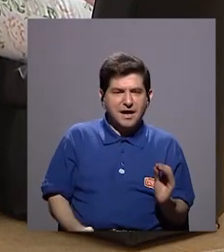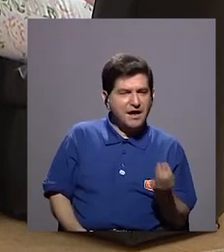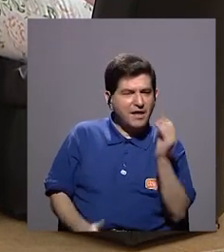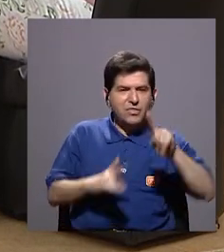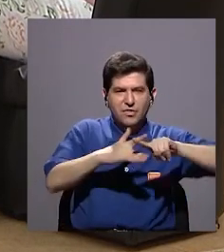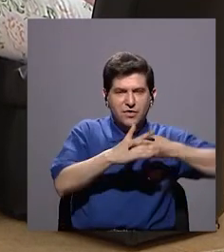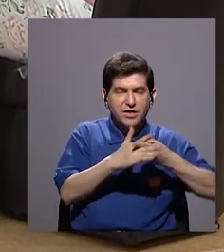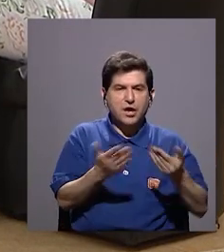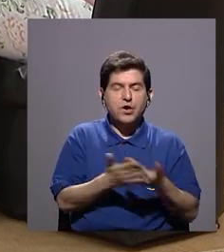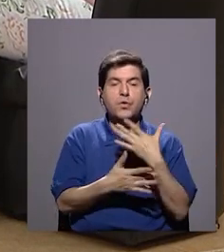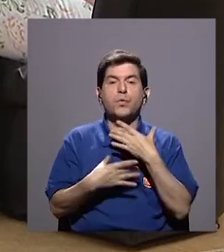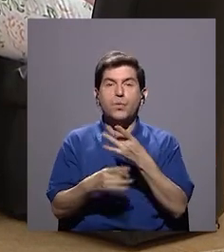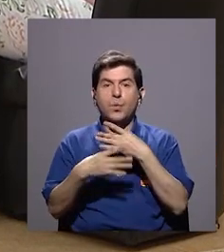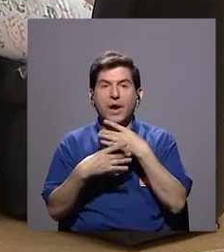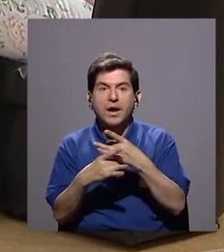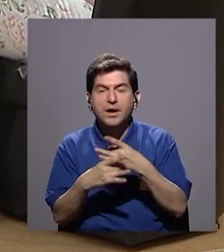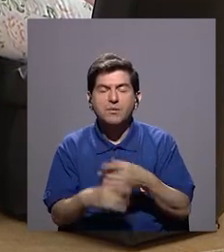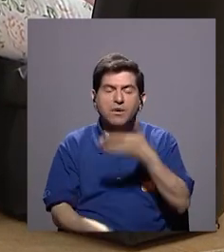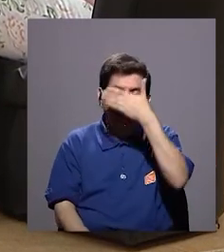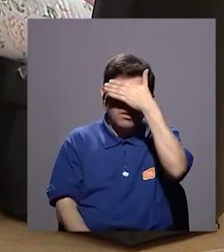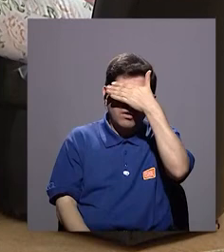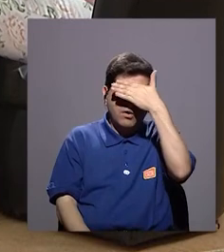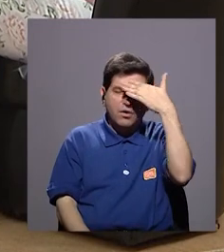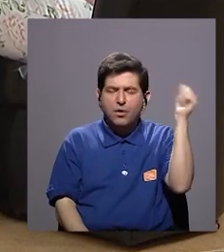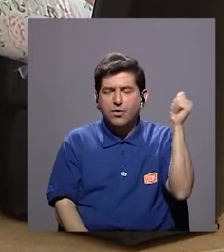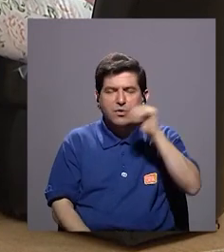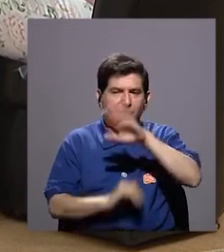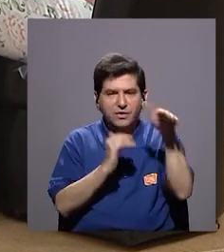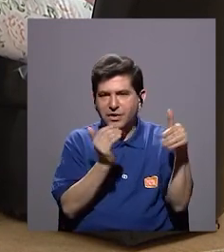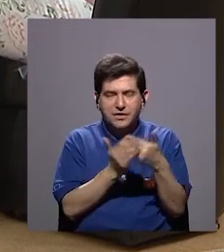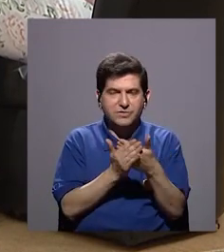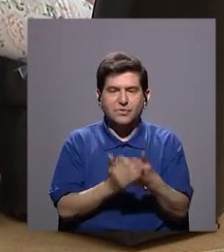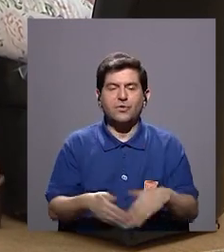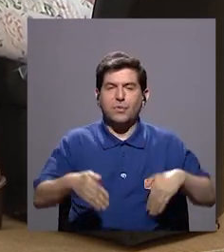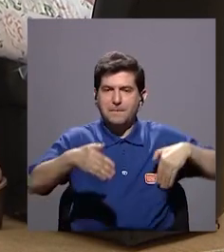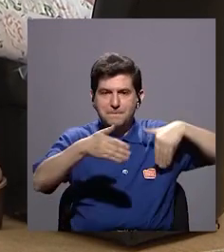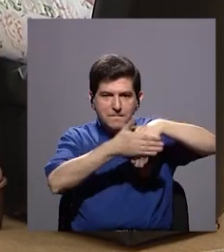pubertad, empiezan nuevos intereses y nos olvidamos todo eso,